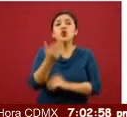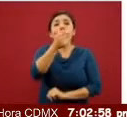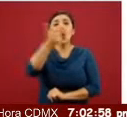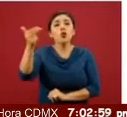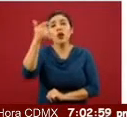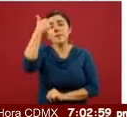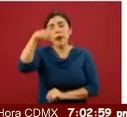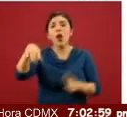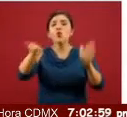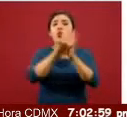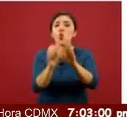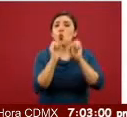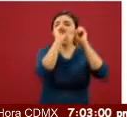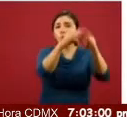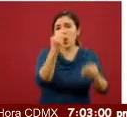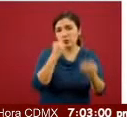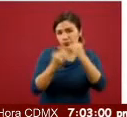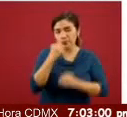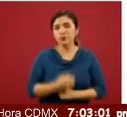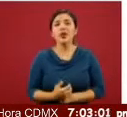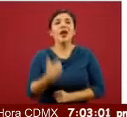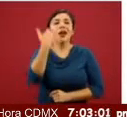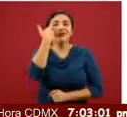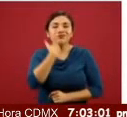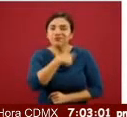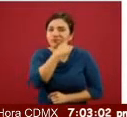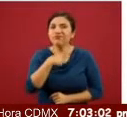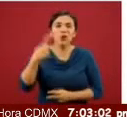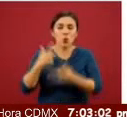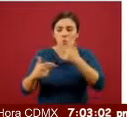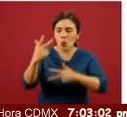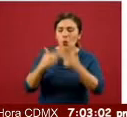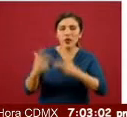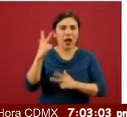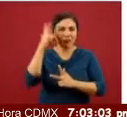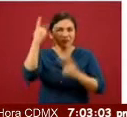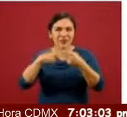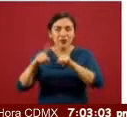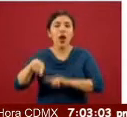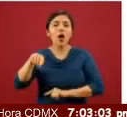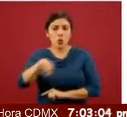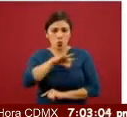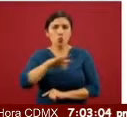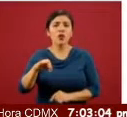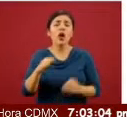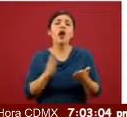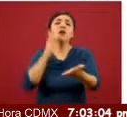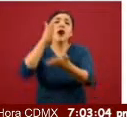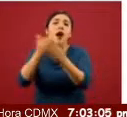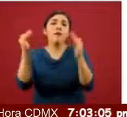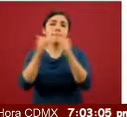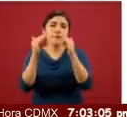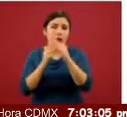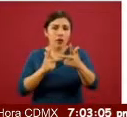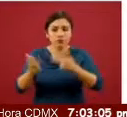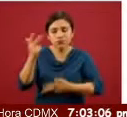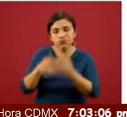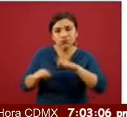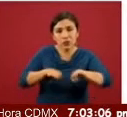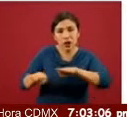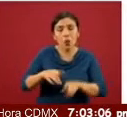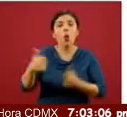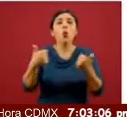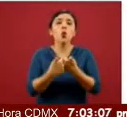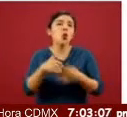a la habitación. Lo que son barberías, estéticas, peluquerías pueden ofrecer sus servicios a domicilio siempre y cuando lo